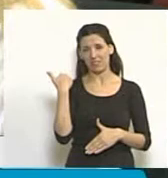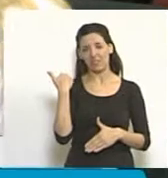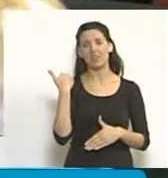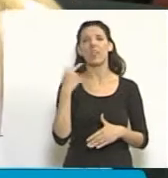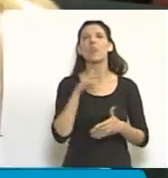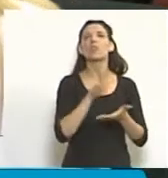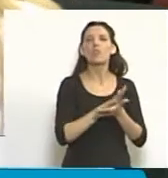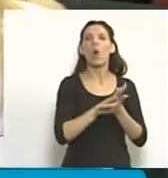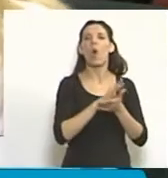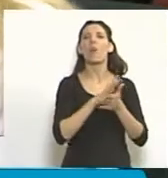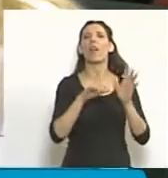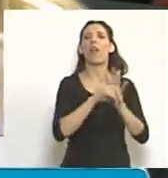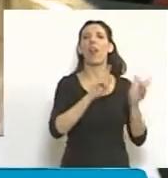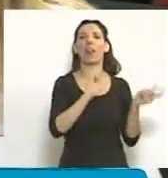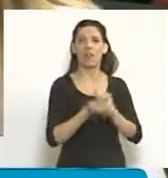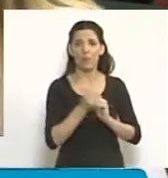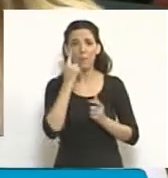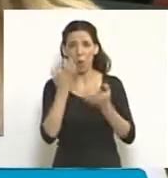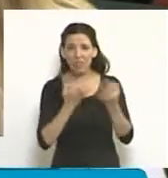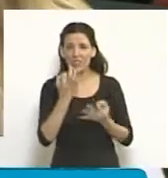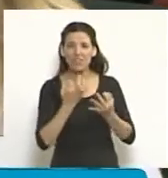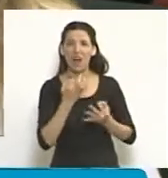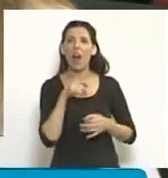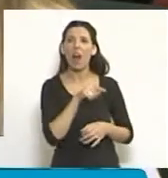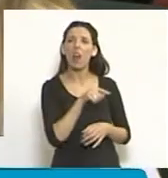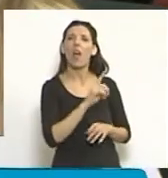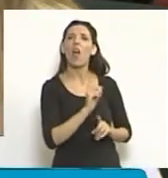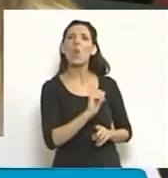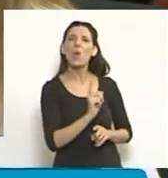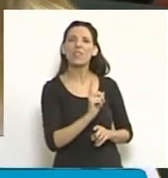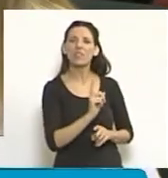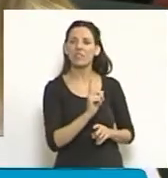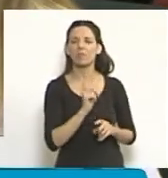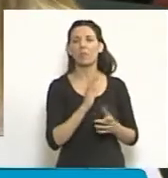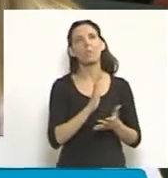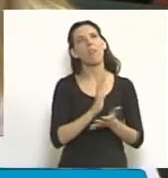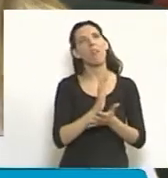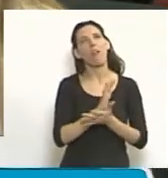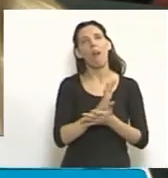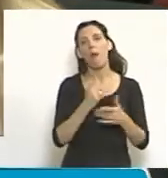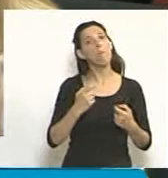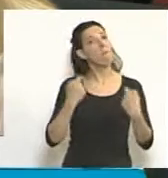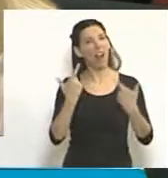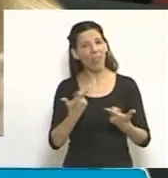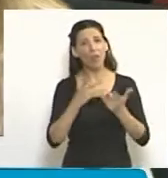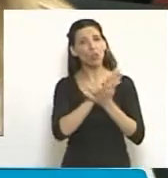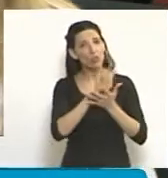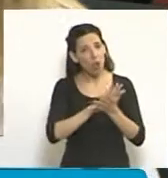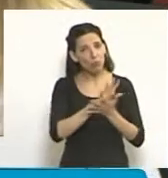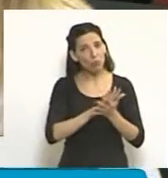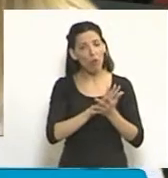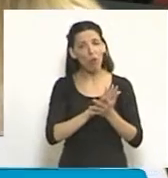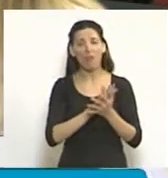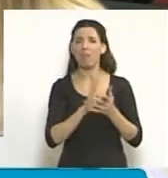destinado a impulsar una reforma judicial, que esto no viene a aportar ningún tipo de solución a